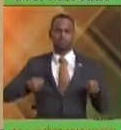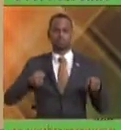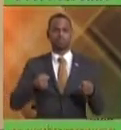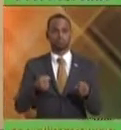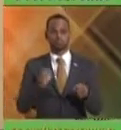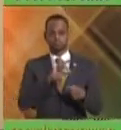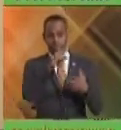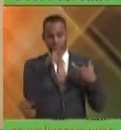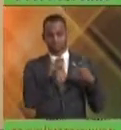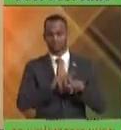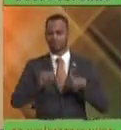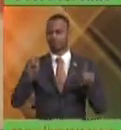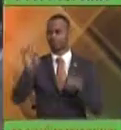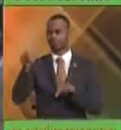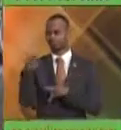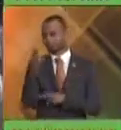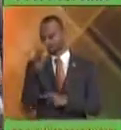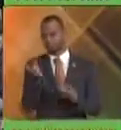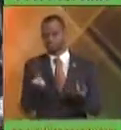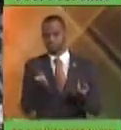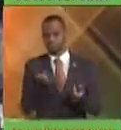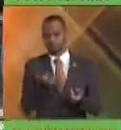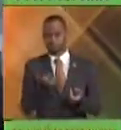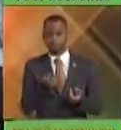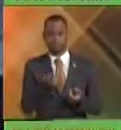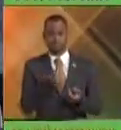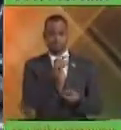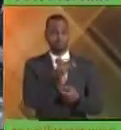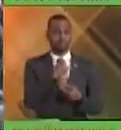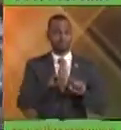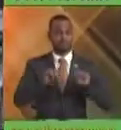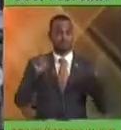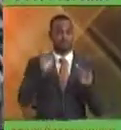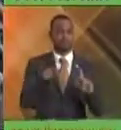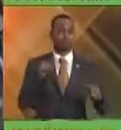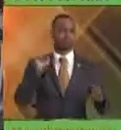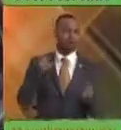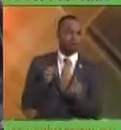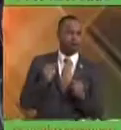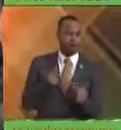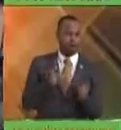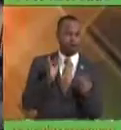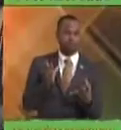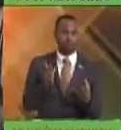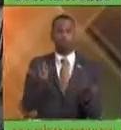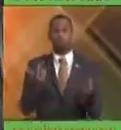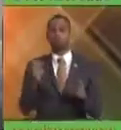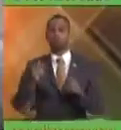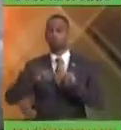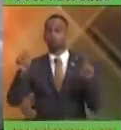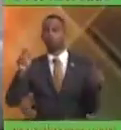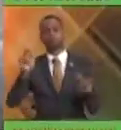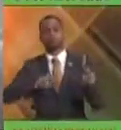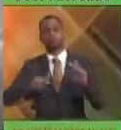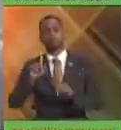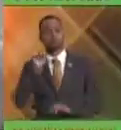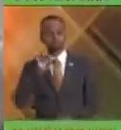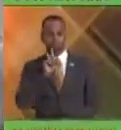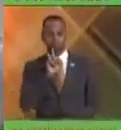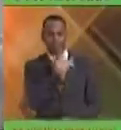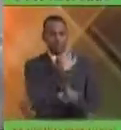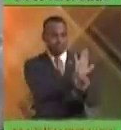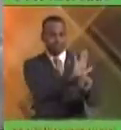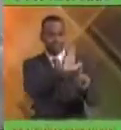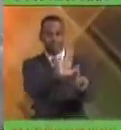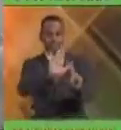puede ver que son muy distintas a aquellas personas que viven con un dolor crónico o muy distintas aquellos que no pueden escuchar por poner ejemplos entonces